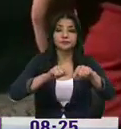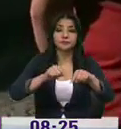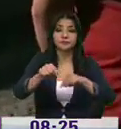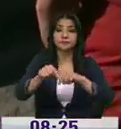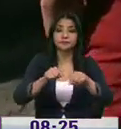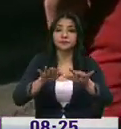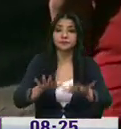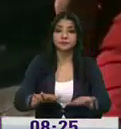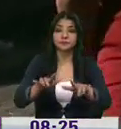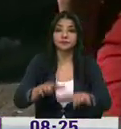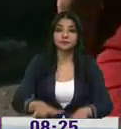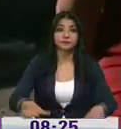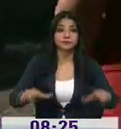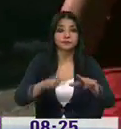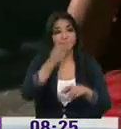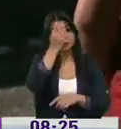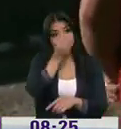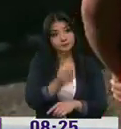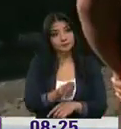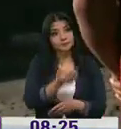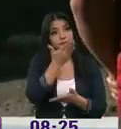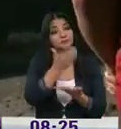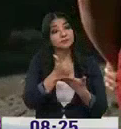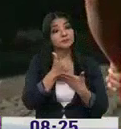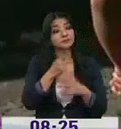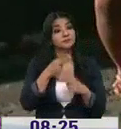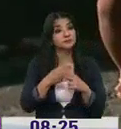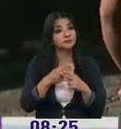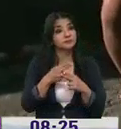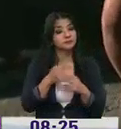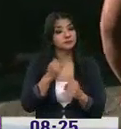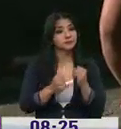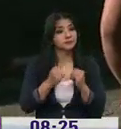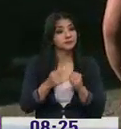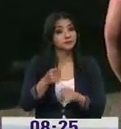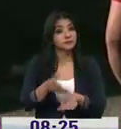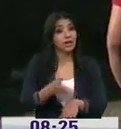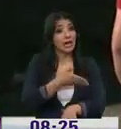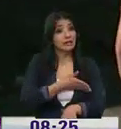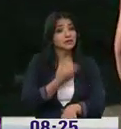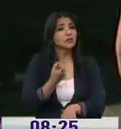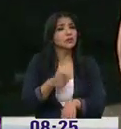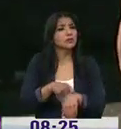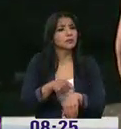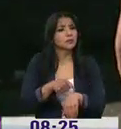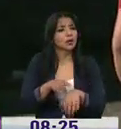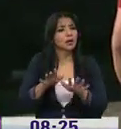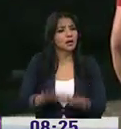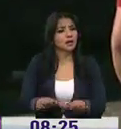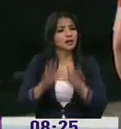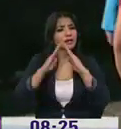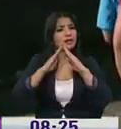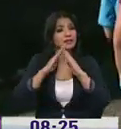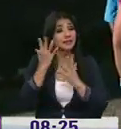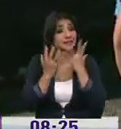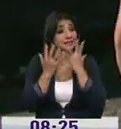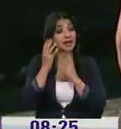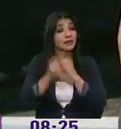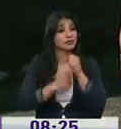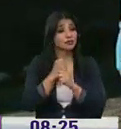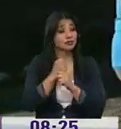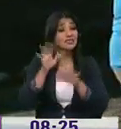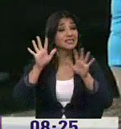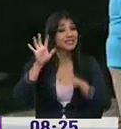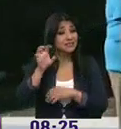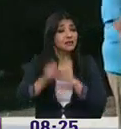este sector. Buenos días, vecino, ayúdame con su nombre y apellido. Ustedes, ¿hace cuánto tiempo, me decía, usted vive aquí? Ya 15 años aproximadamente